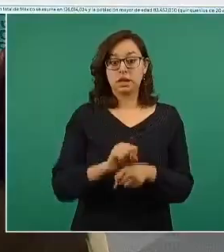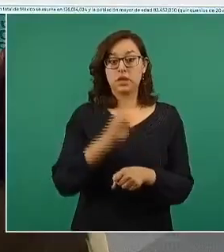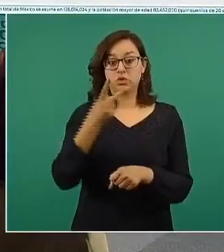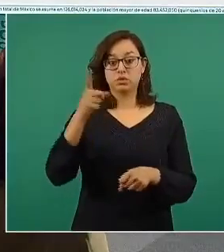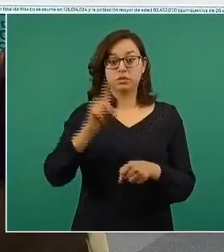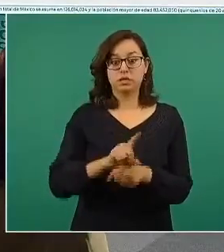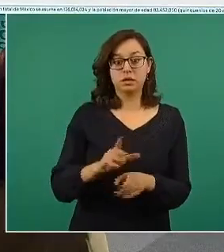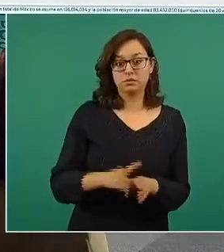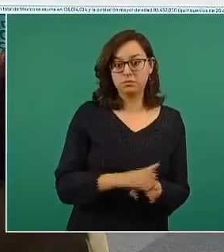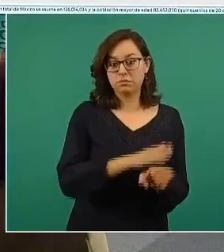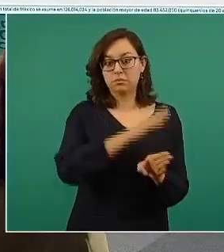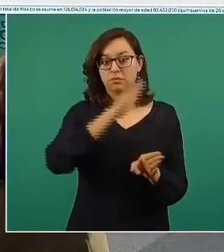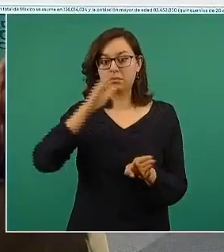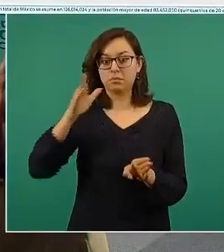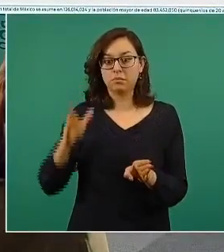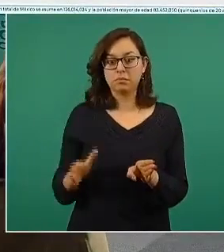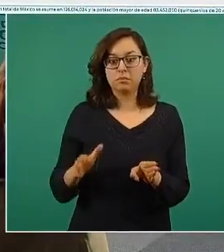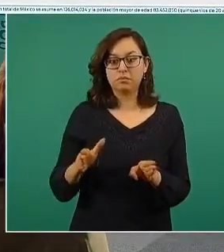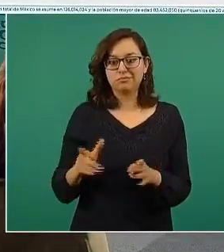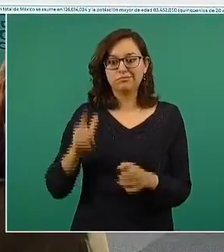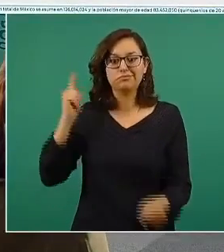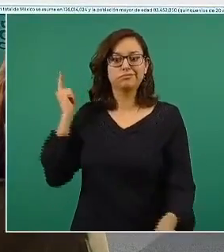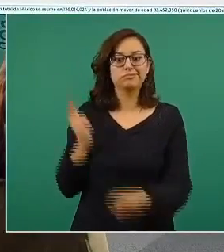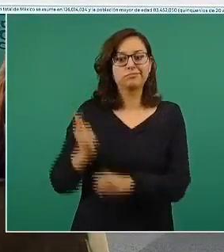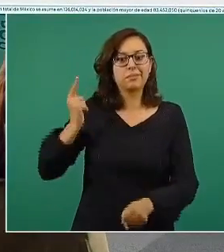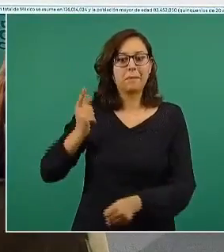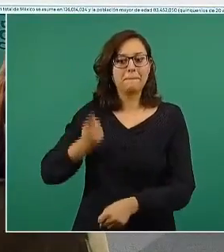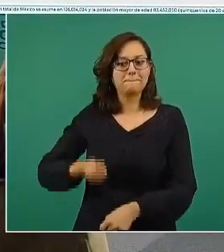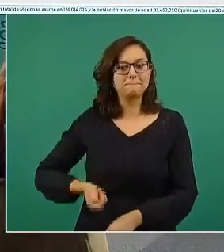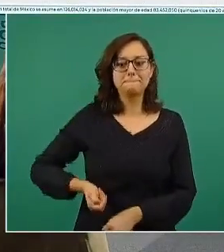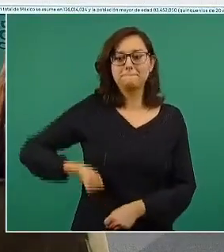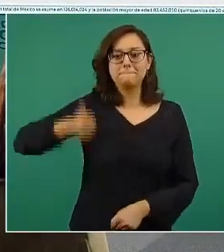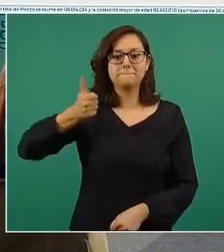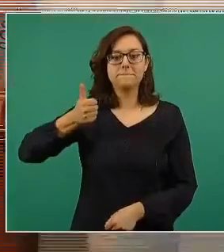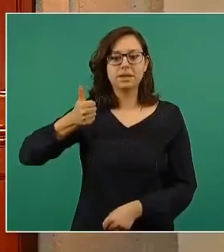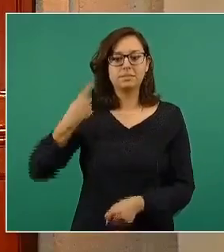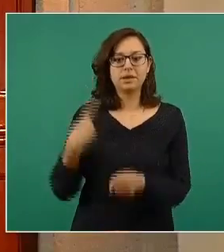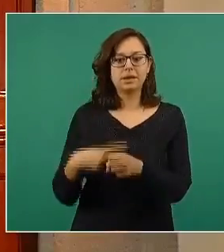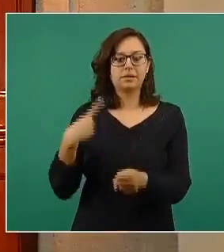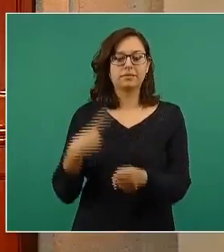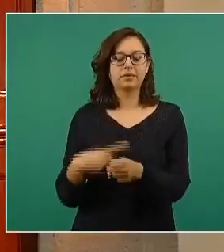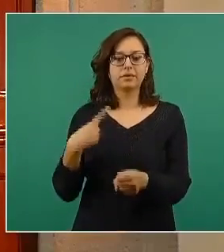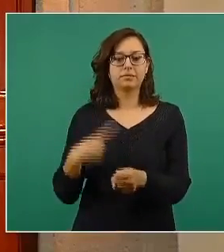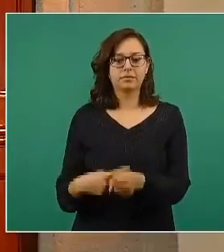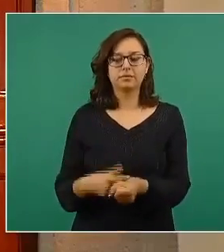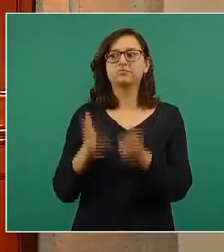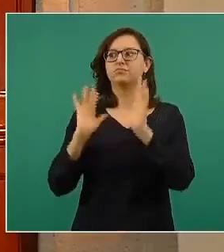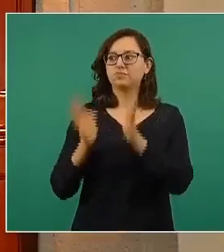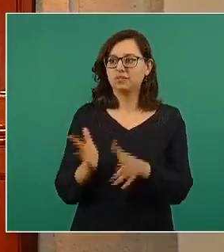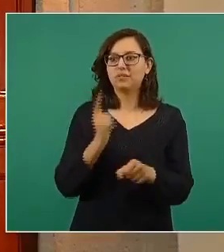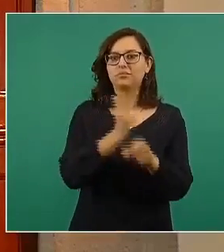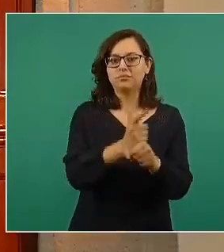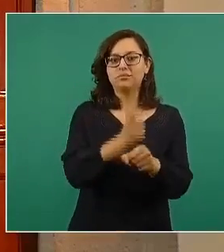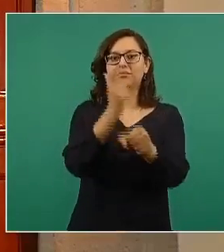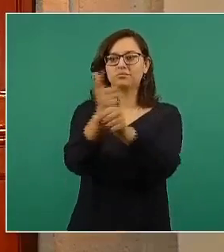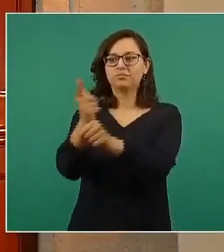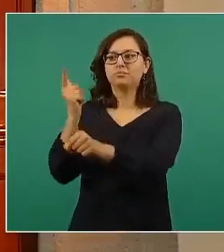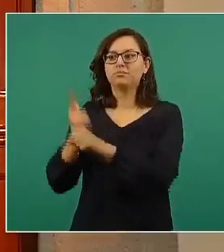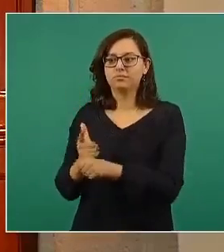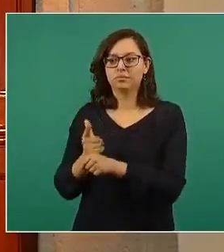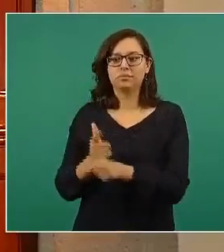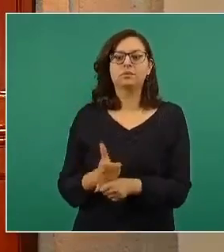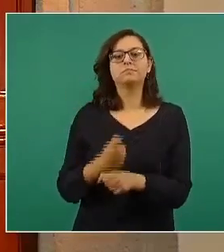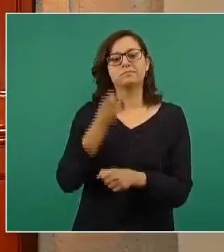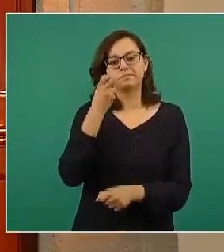después, se realiza la identificación y confirmación de los primeros casos importados en México, lo cual a su vez da